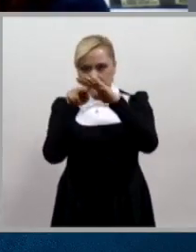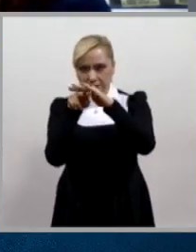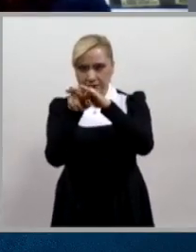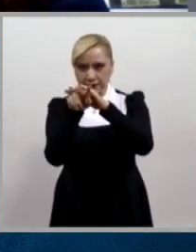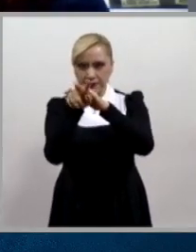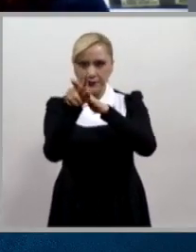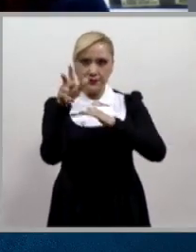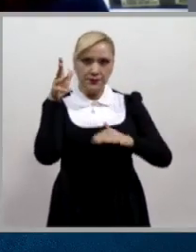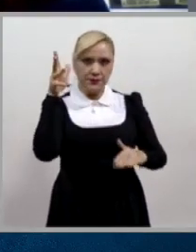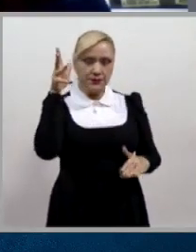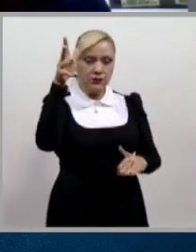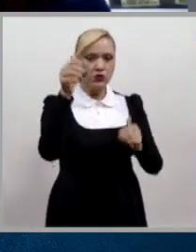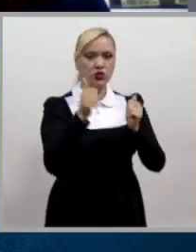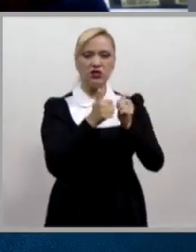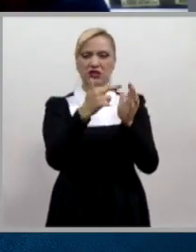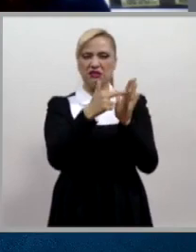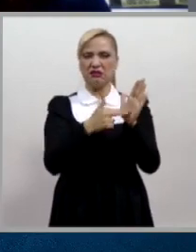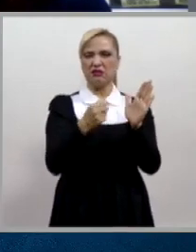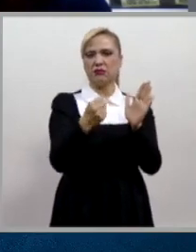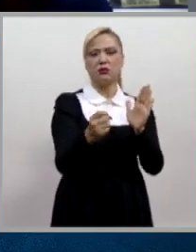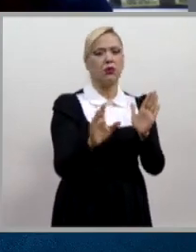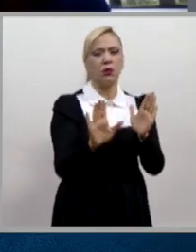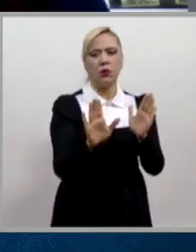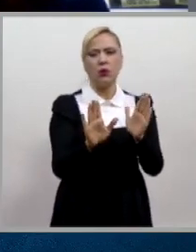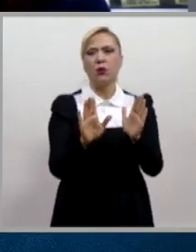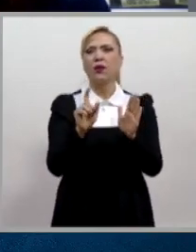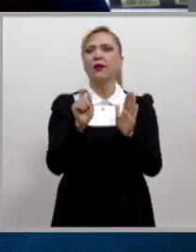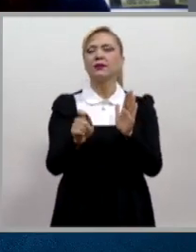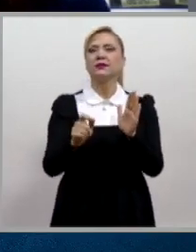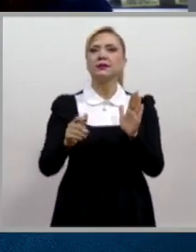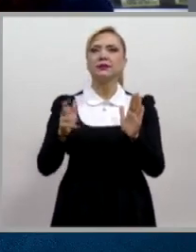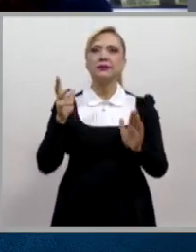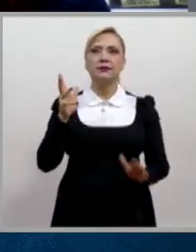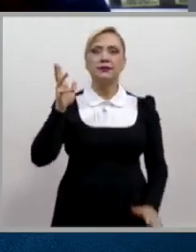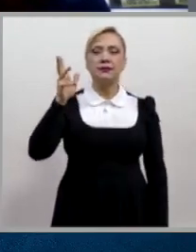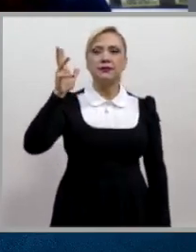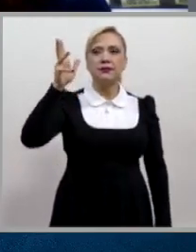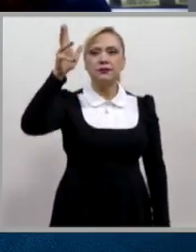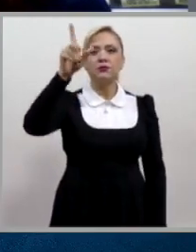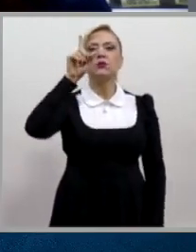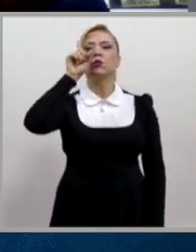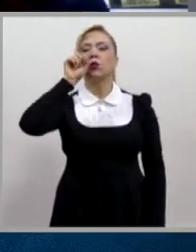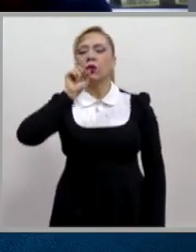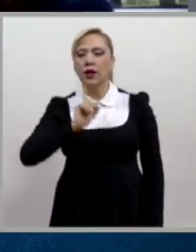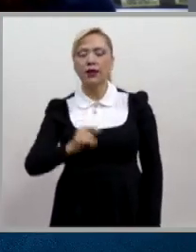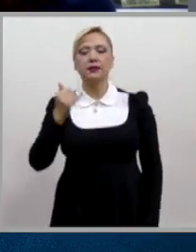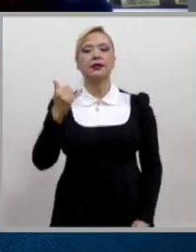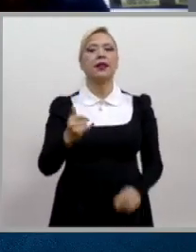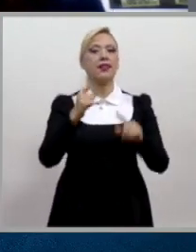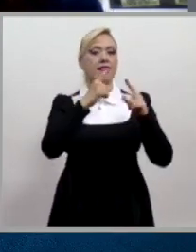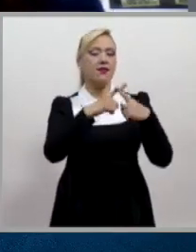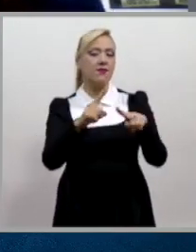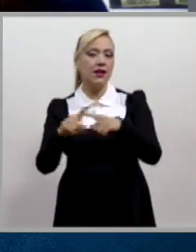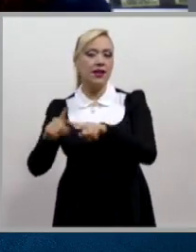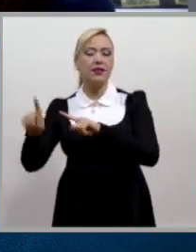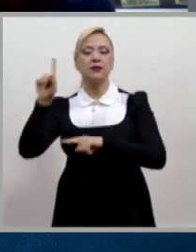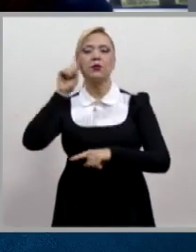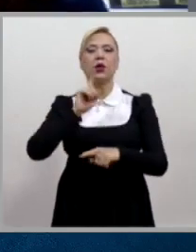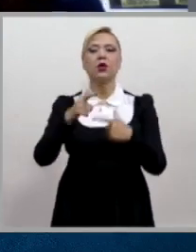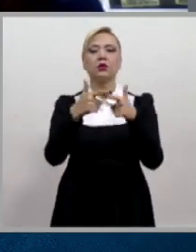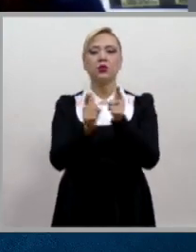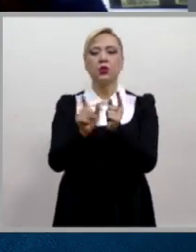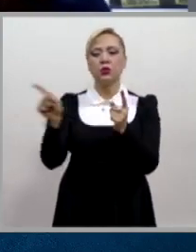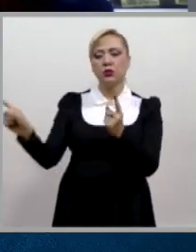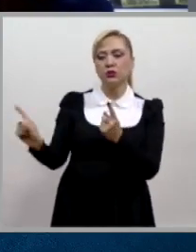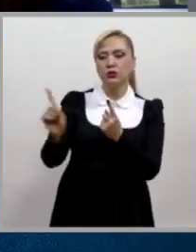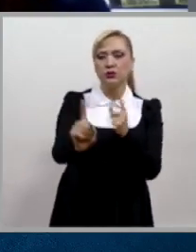poniendo reglas necesariamente, pero sí cómo lograr que de facto no solo hayan mujeres, sino que haya también diversidad de mujeres al interior